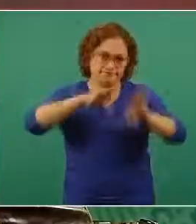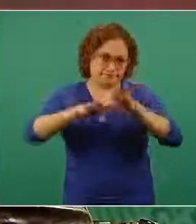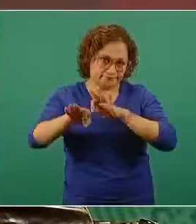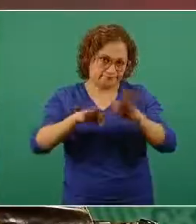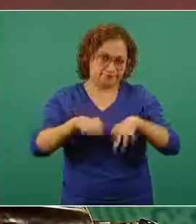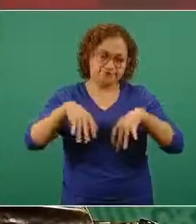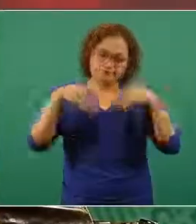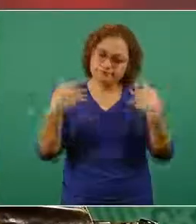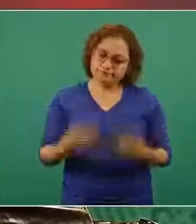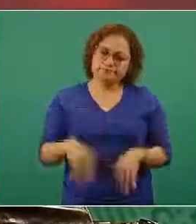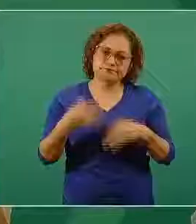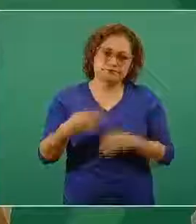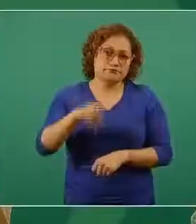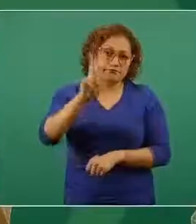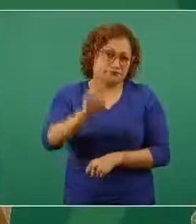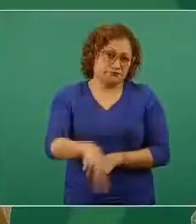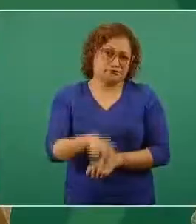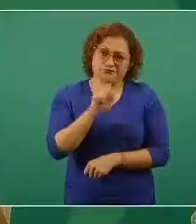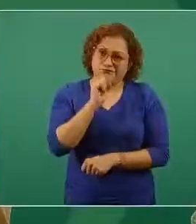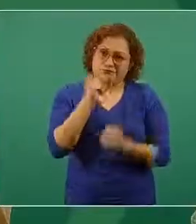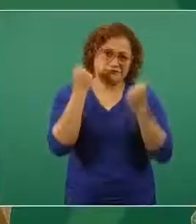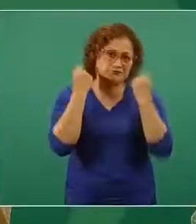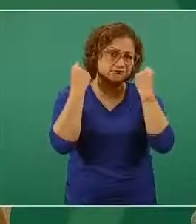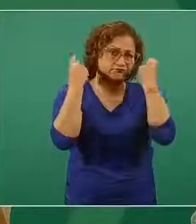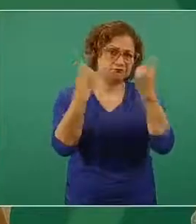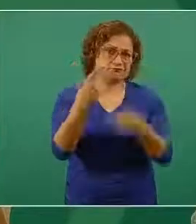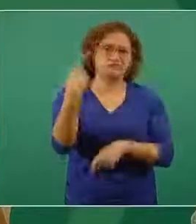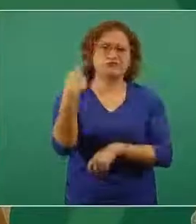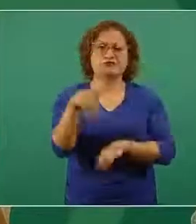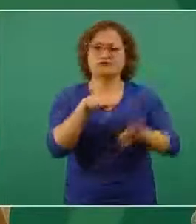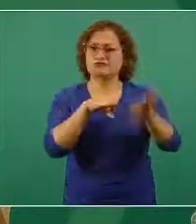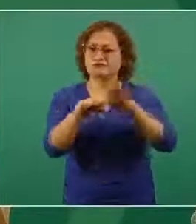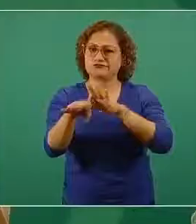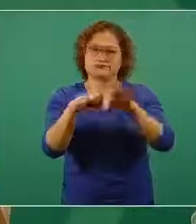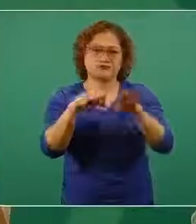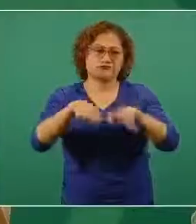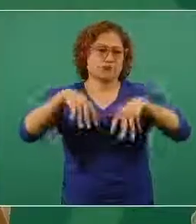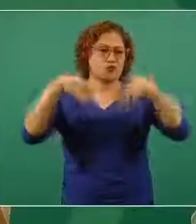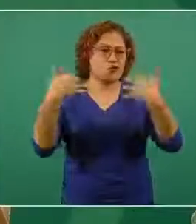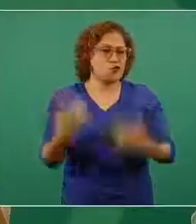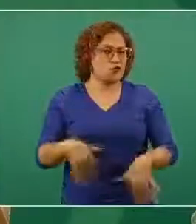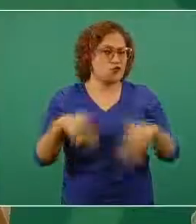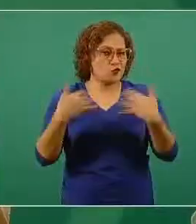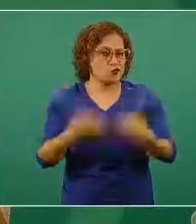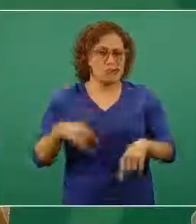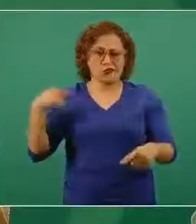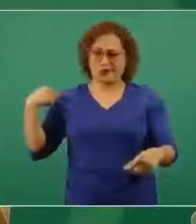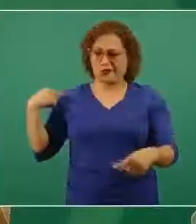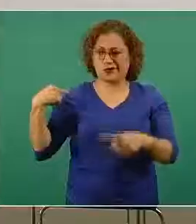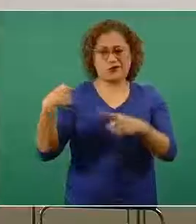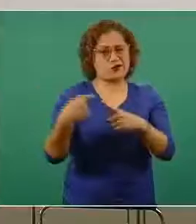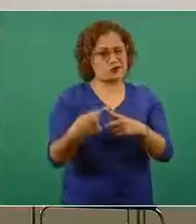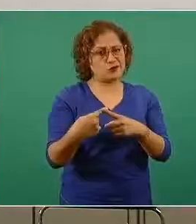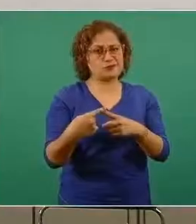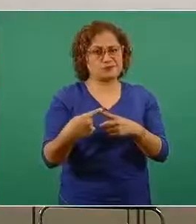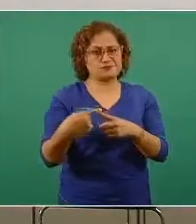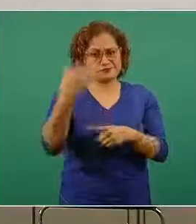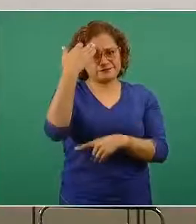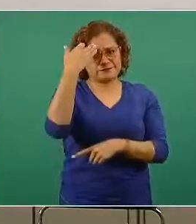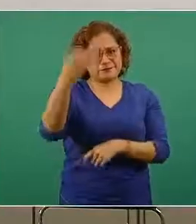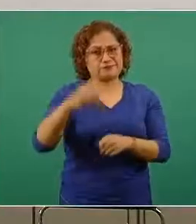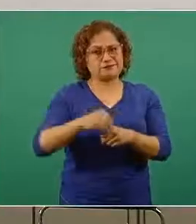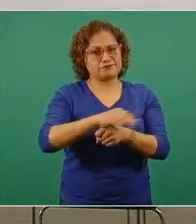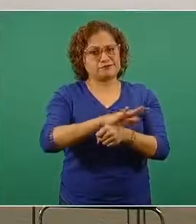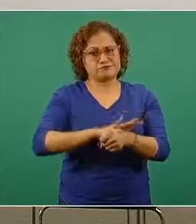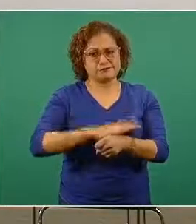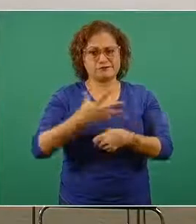es muy loable toda el trabajo que ellos han realizado a lo largo de esta epidemia